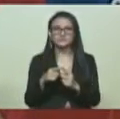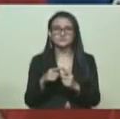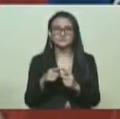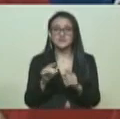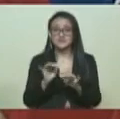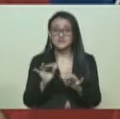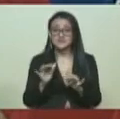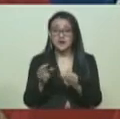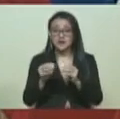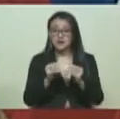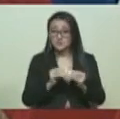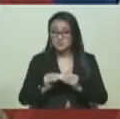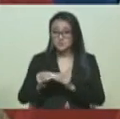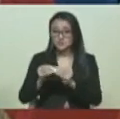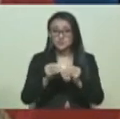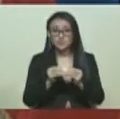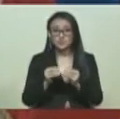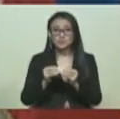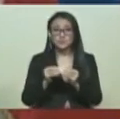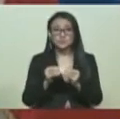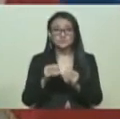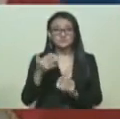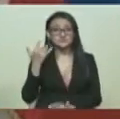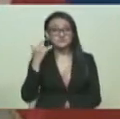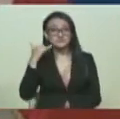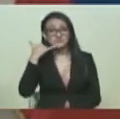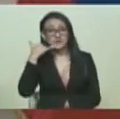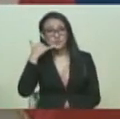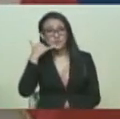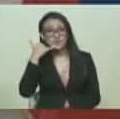los remotos. El 10